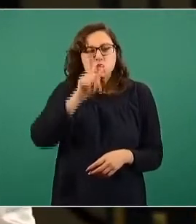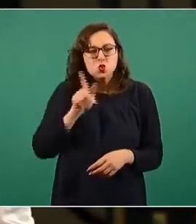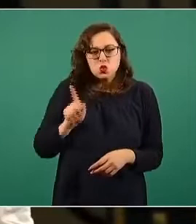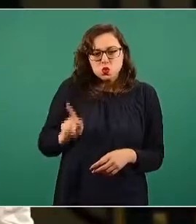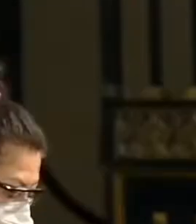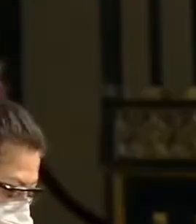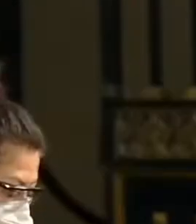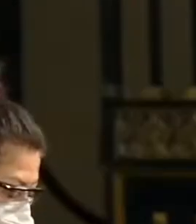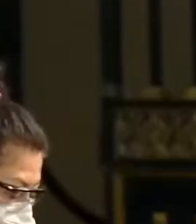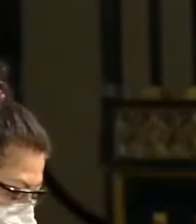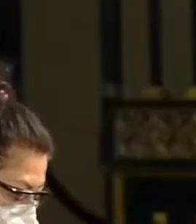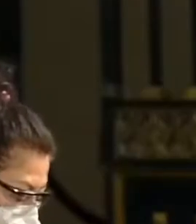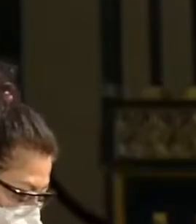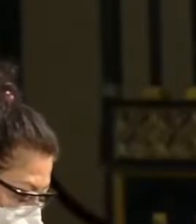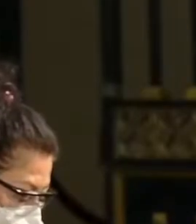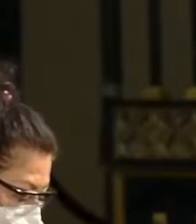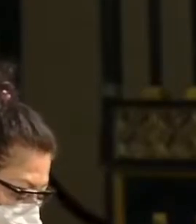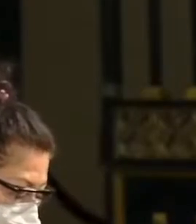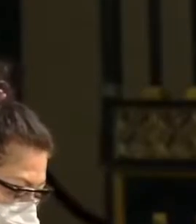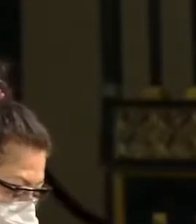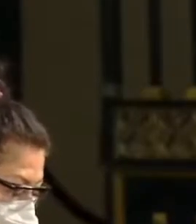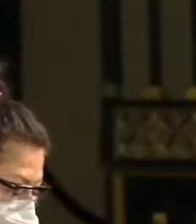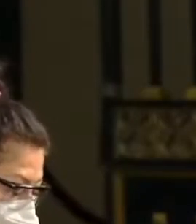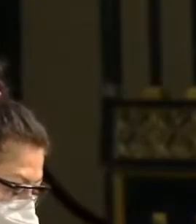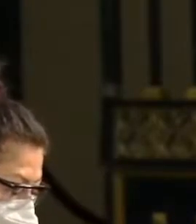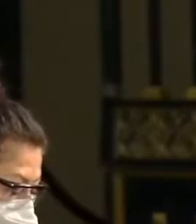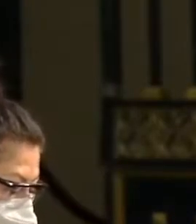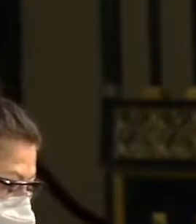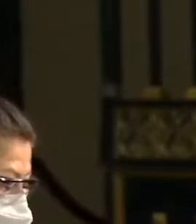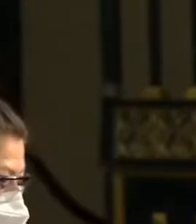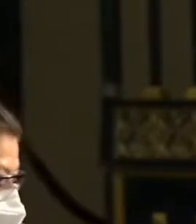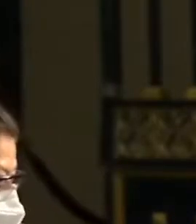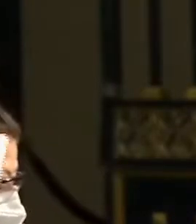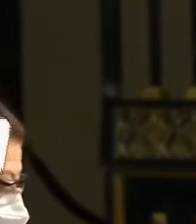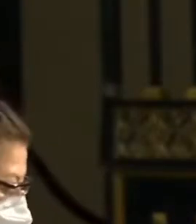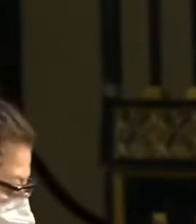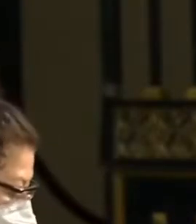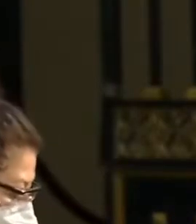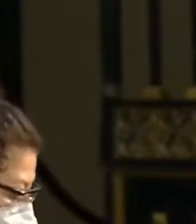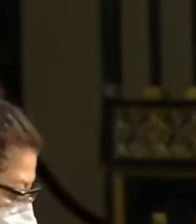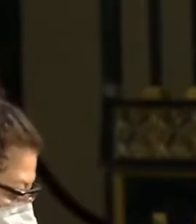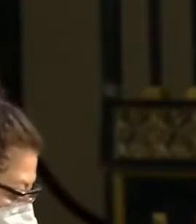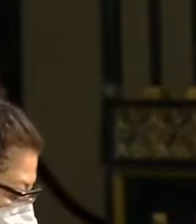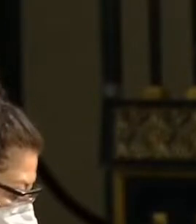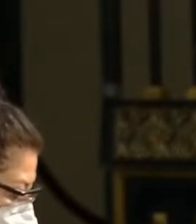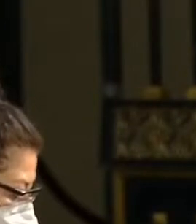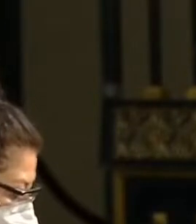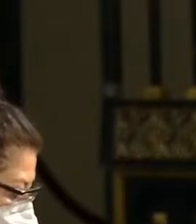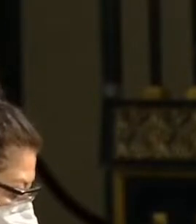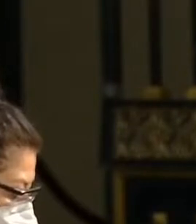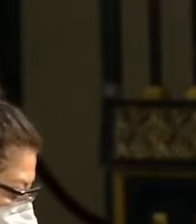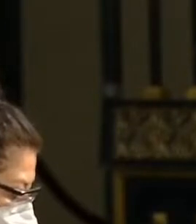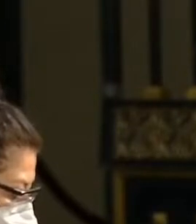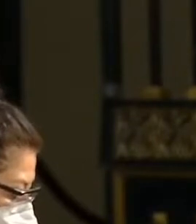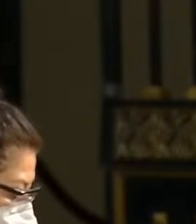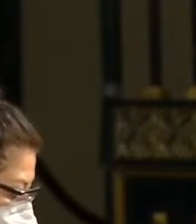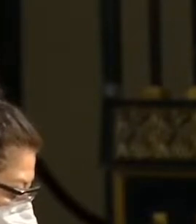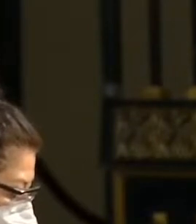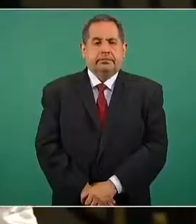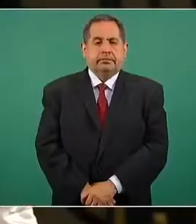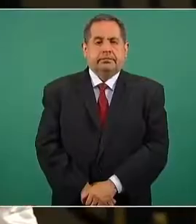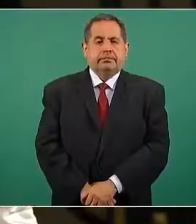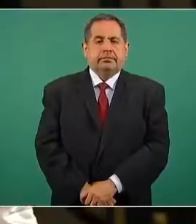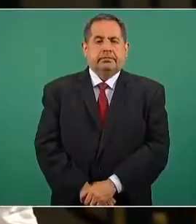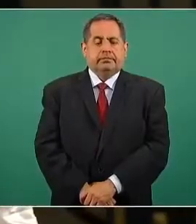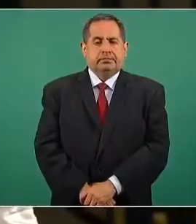permite, y me gustaría presentárselo en atención a que la Secretaría de Gobernación es el enlace con los congresos, tanto federales